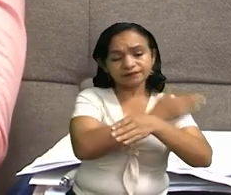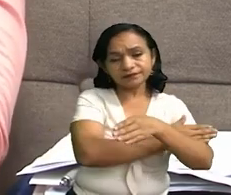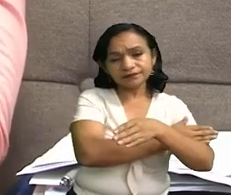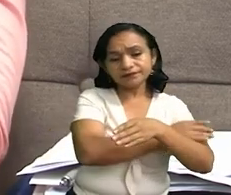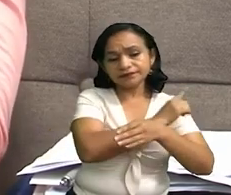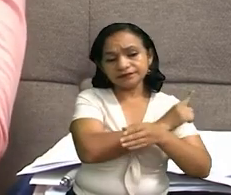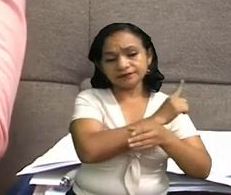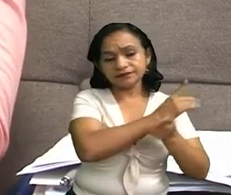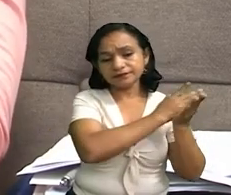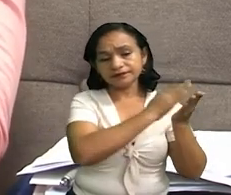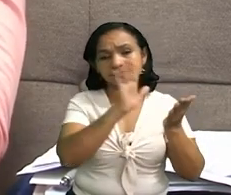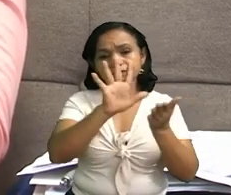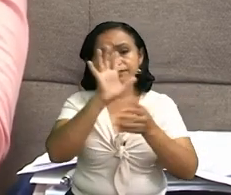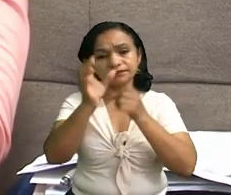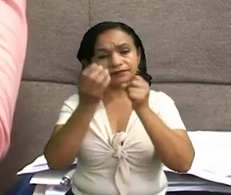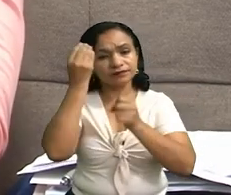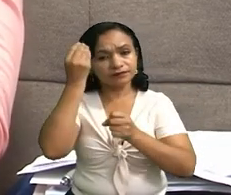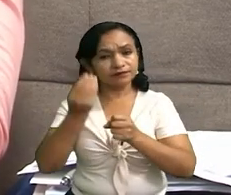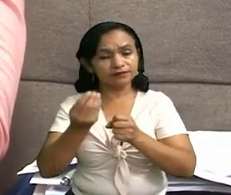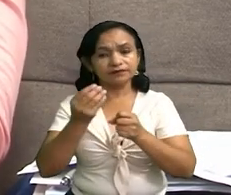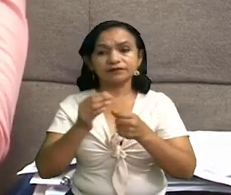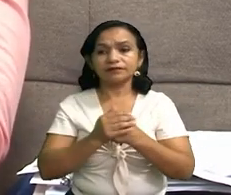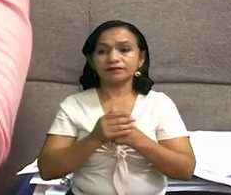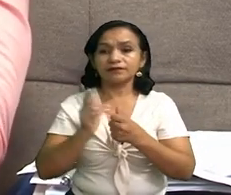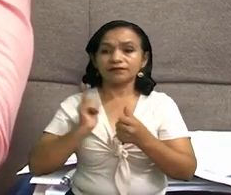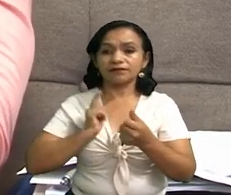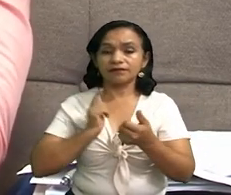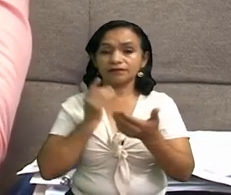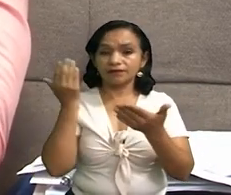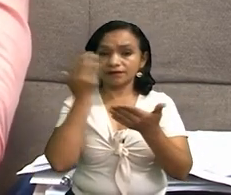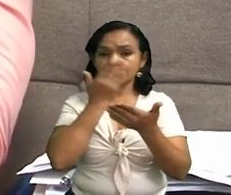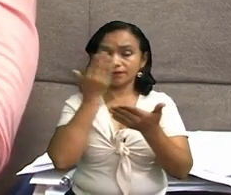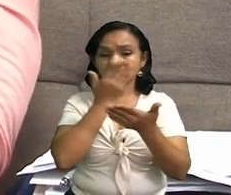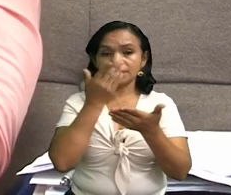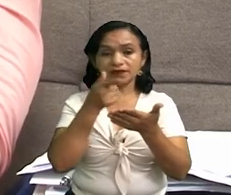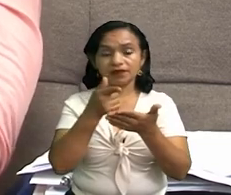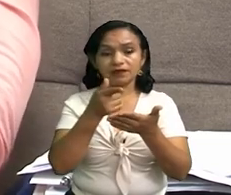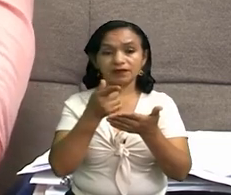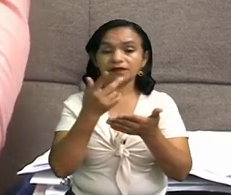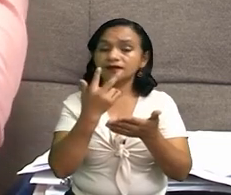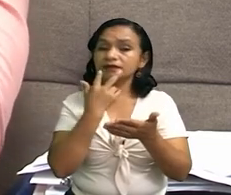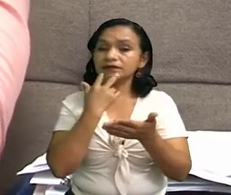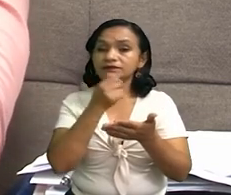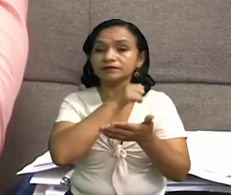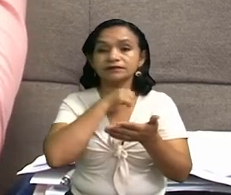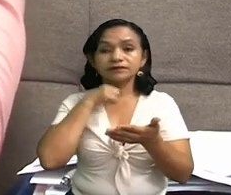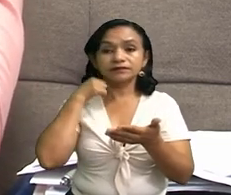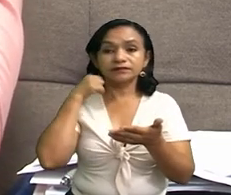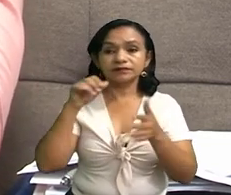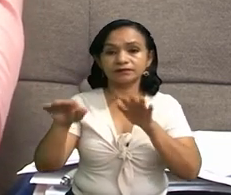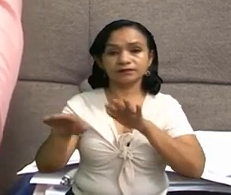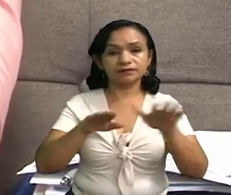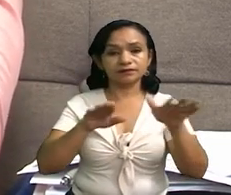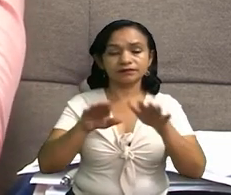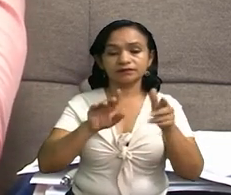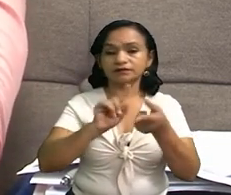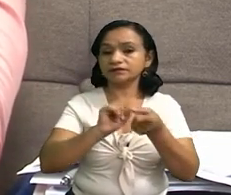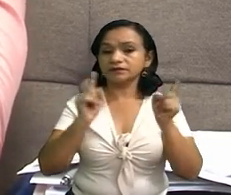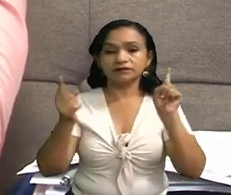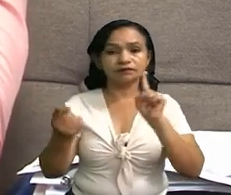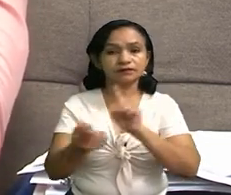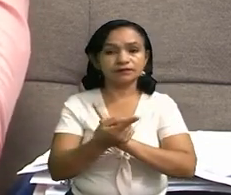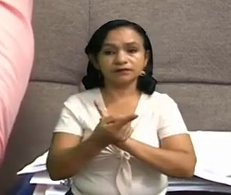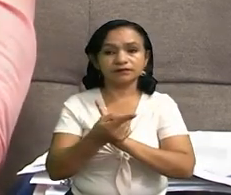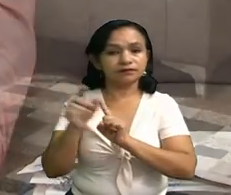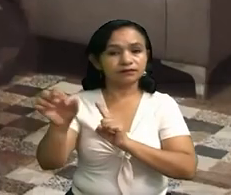secundaria. Y esto tiene una condición, sí, que el estudiante que ingresa a las carreras que no hacen examen, él no puede hacer traslado,